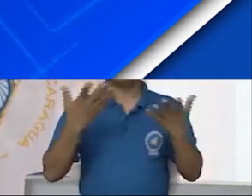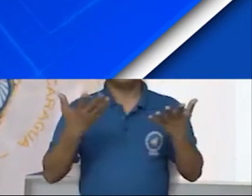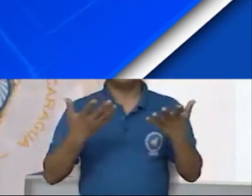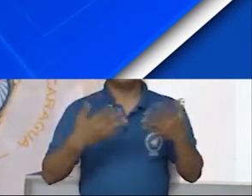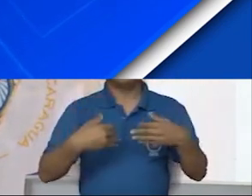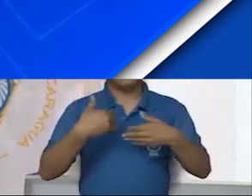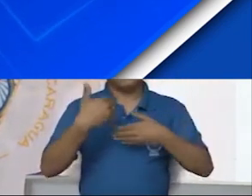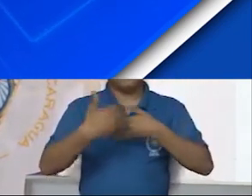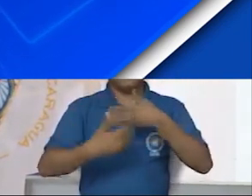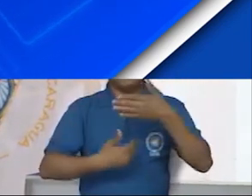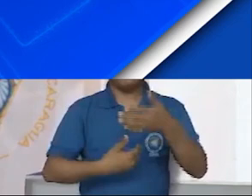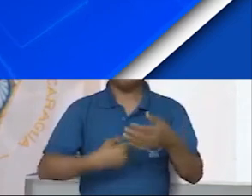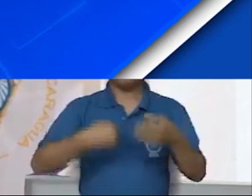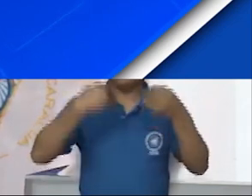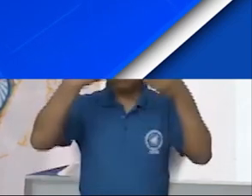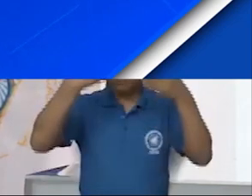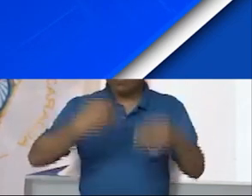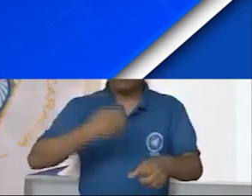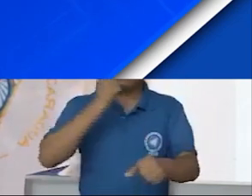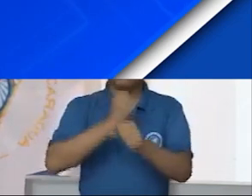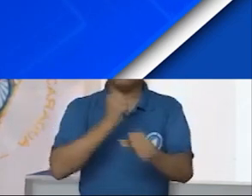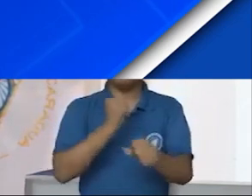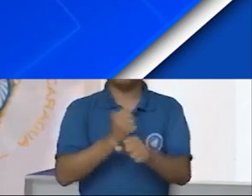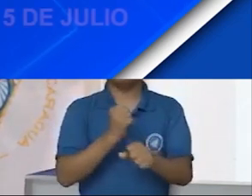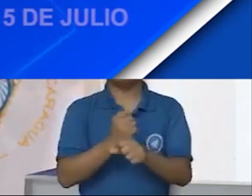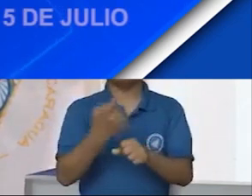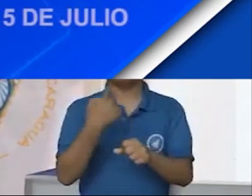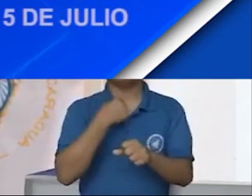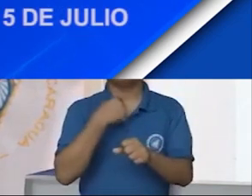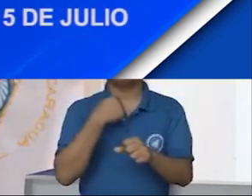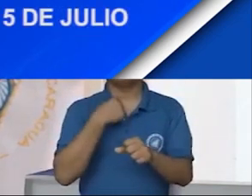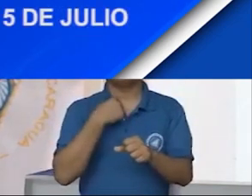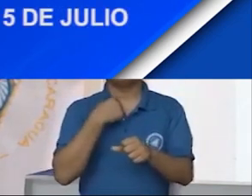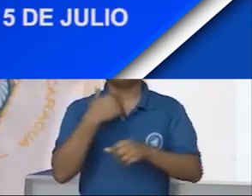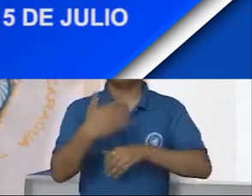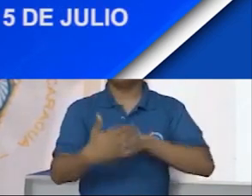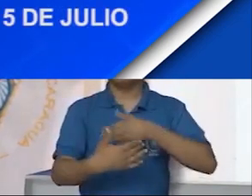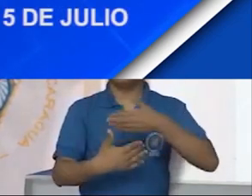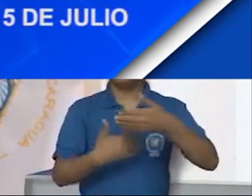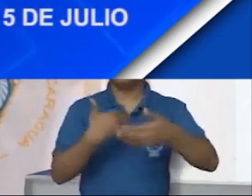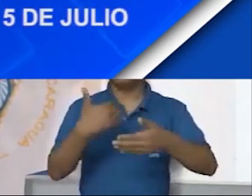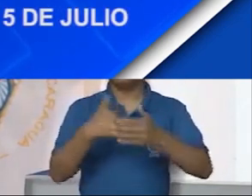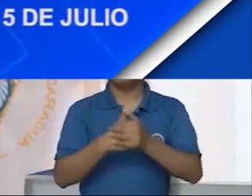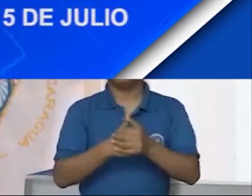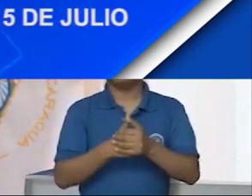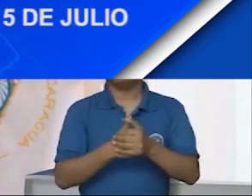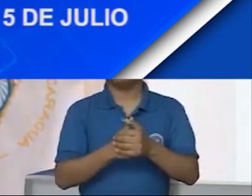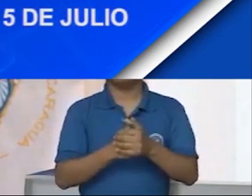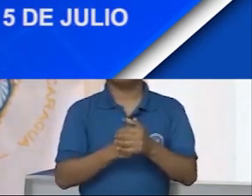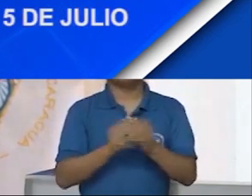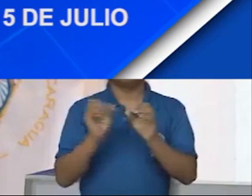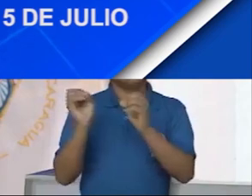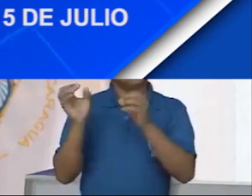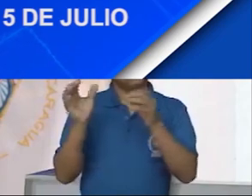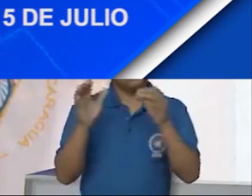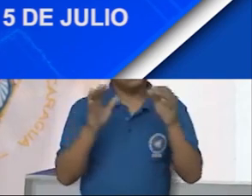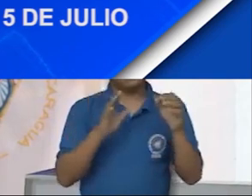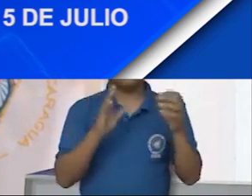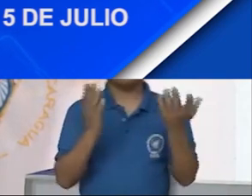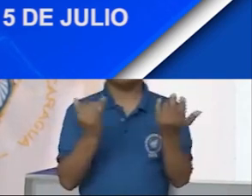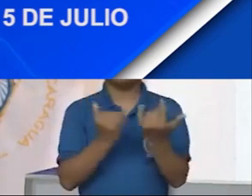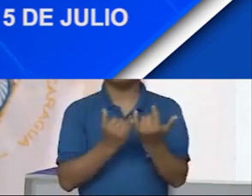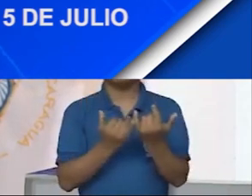hemos venido cumpliendo cada día, tratando de ir armonizando aquí